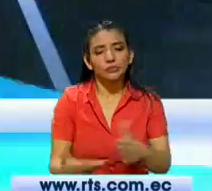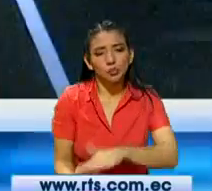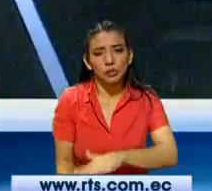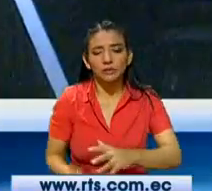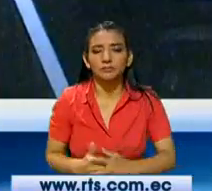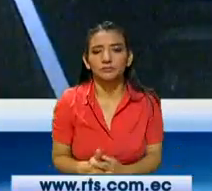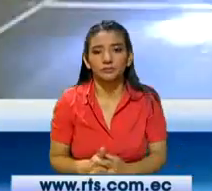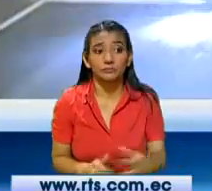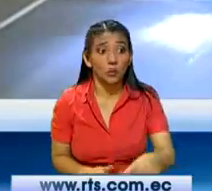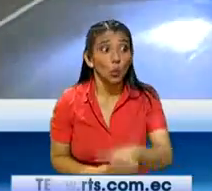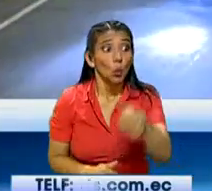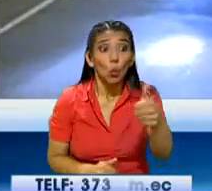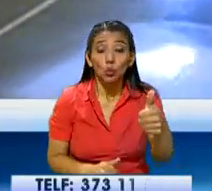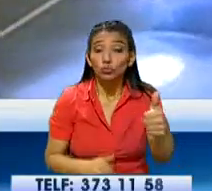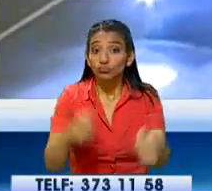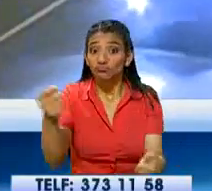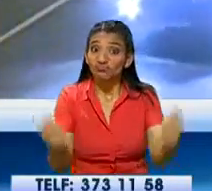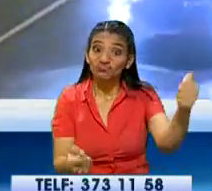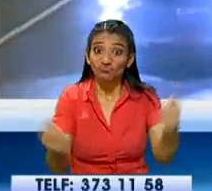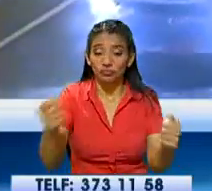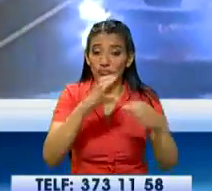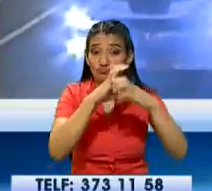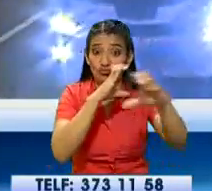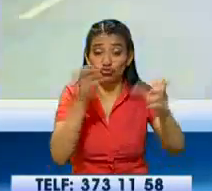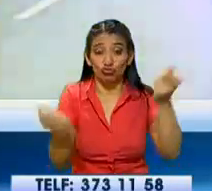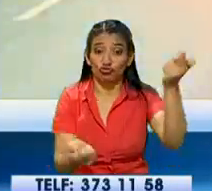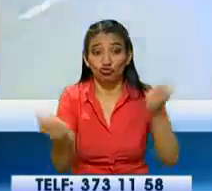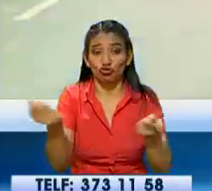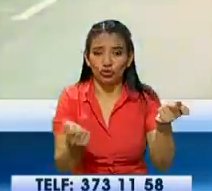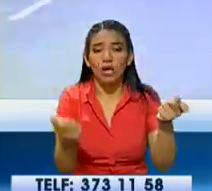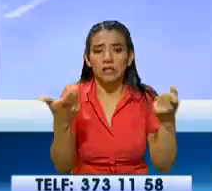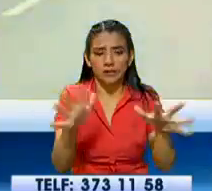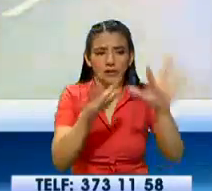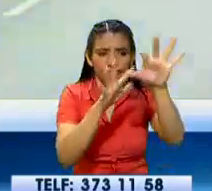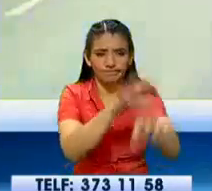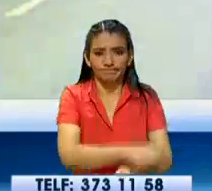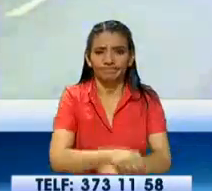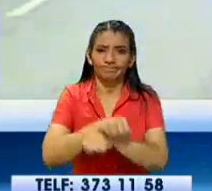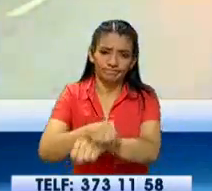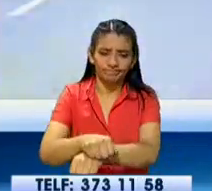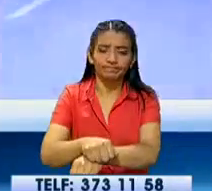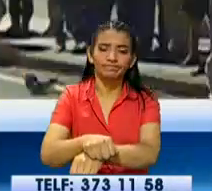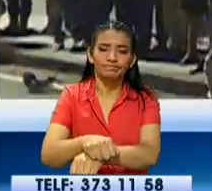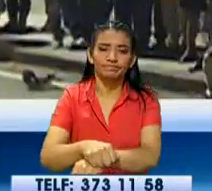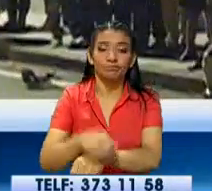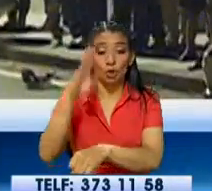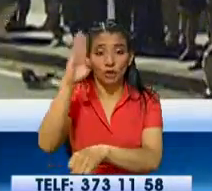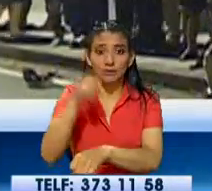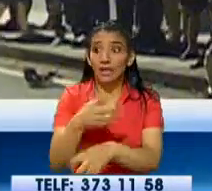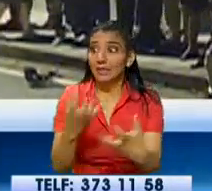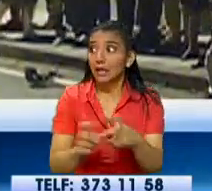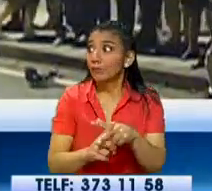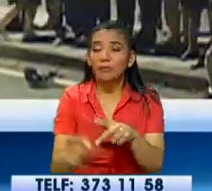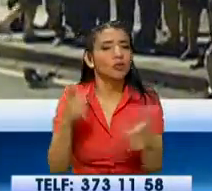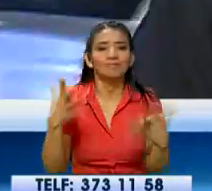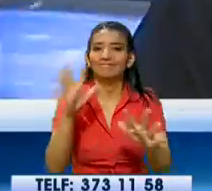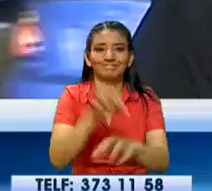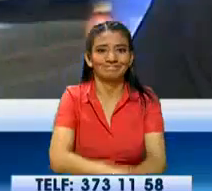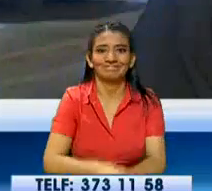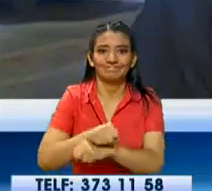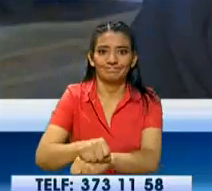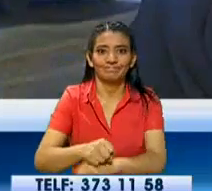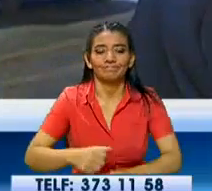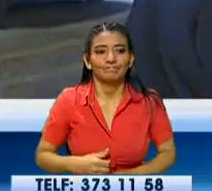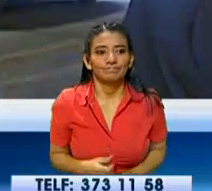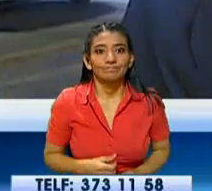conductores, que supuestamente fue el causante del lamentable accidente, fue retenido kilómetros adelante cuando intentaba fugarse. Posterior